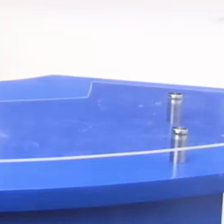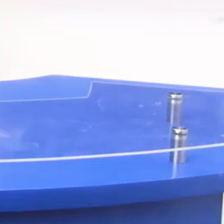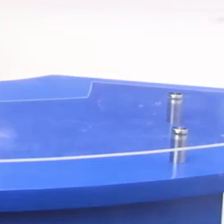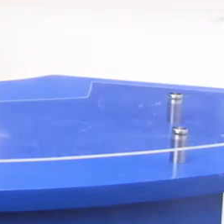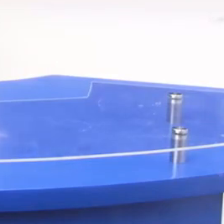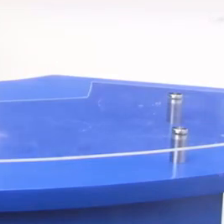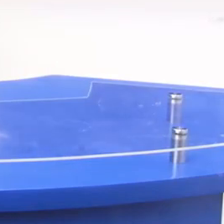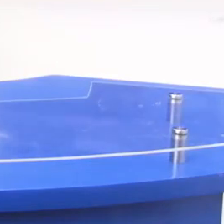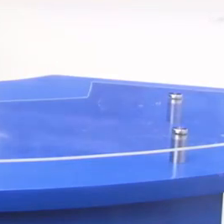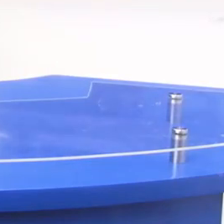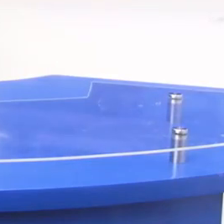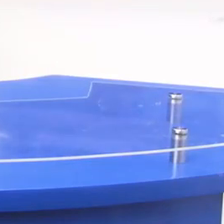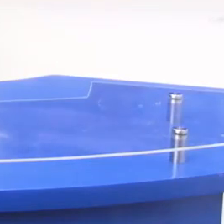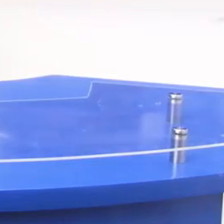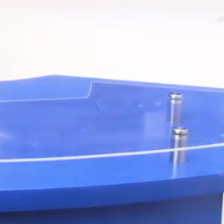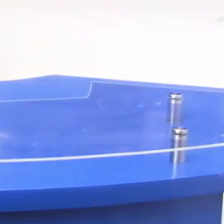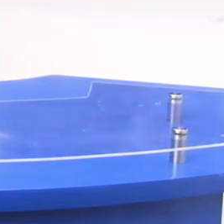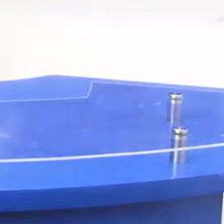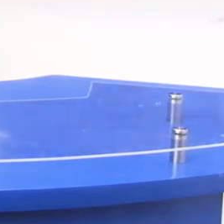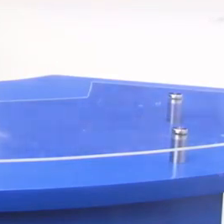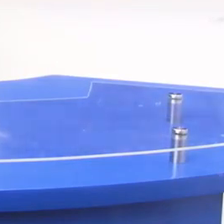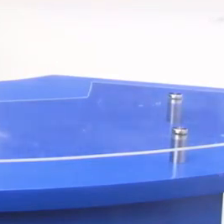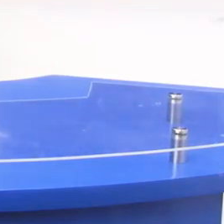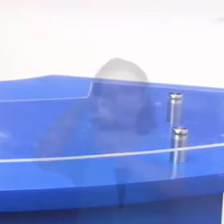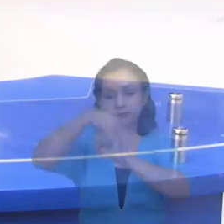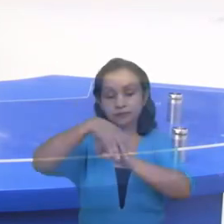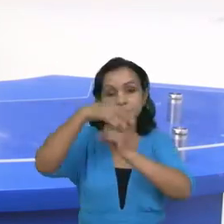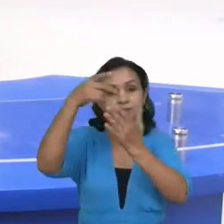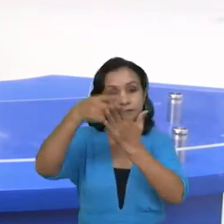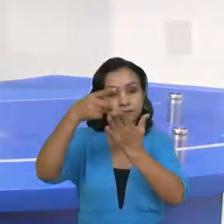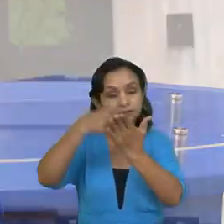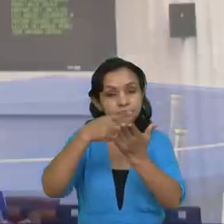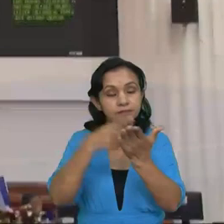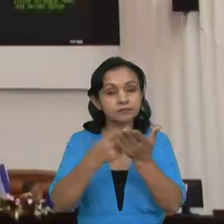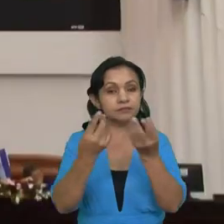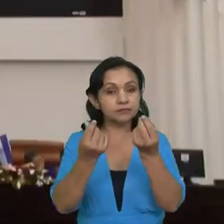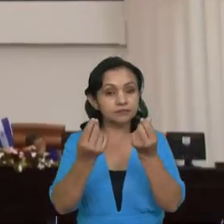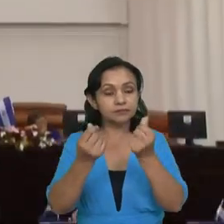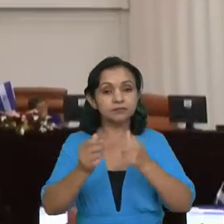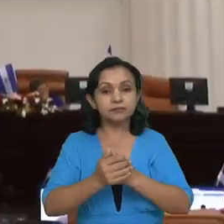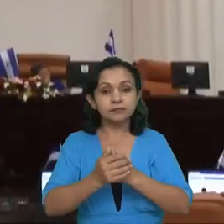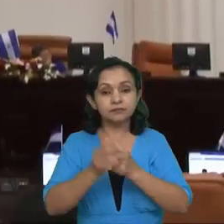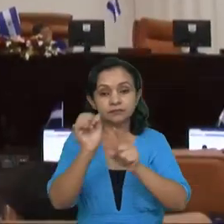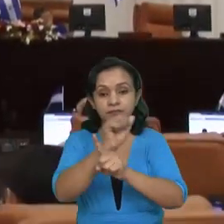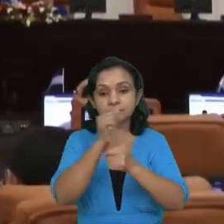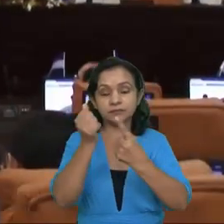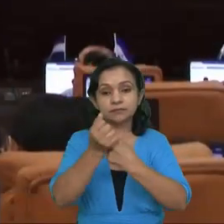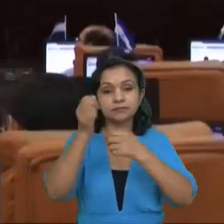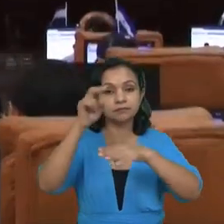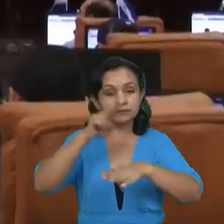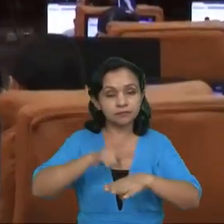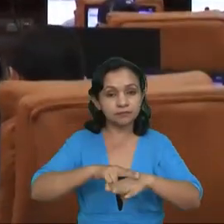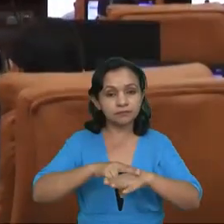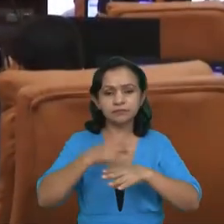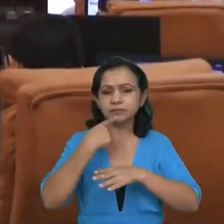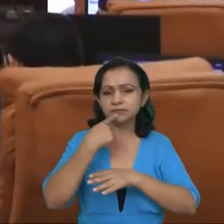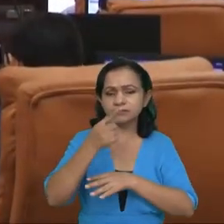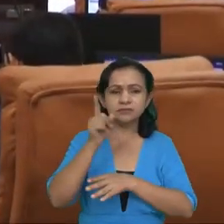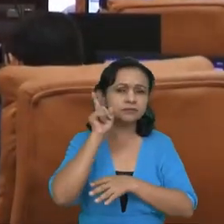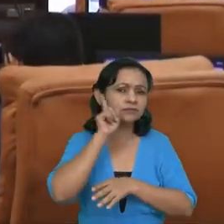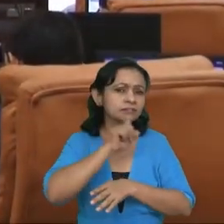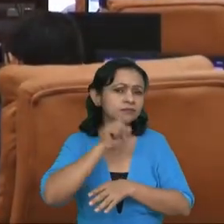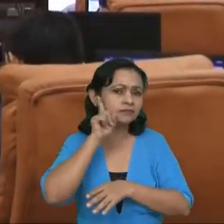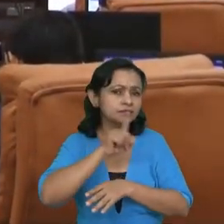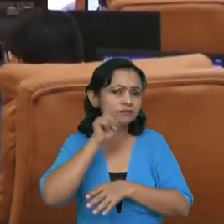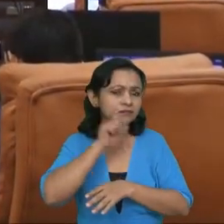cambiando de tema el titular de la comisión de producción economía y presupuesto de la asamblea nacional de 100 telas face